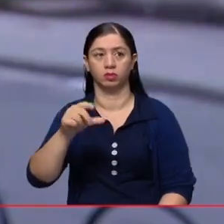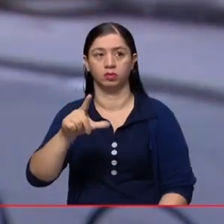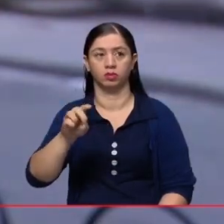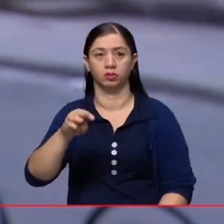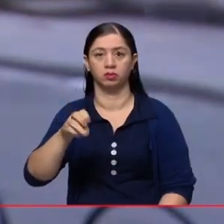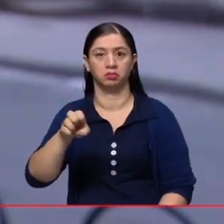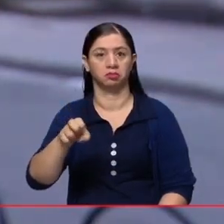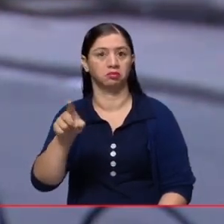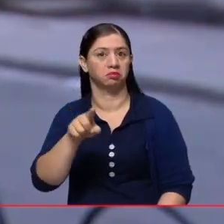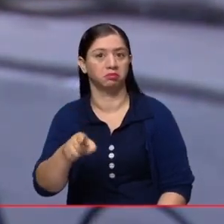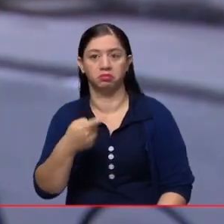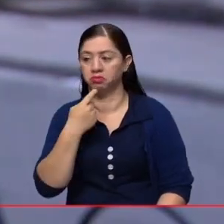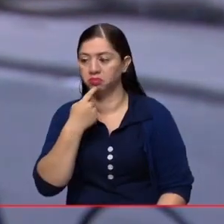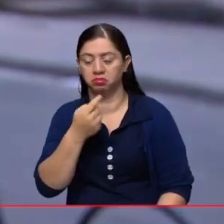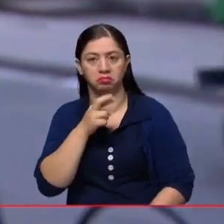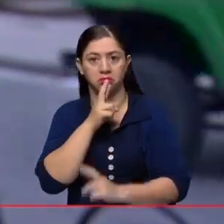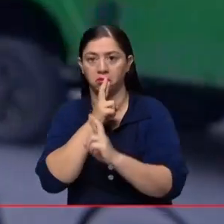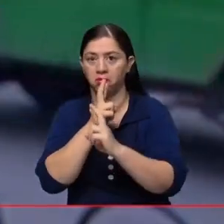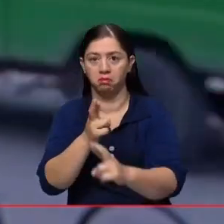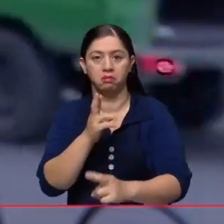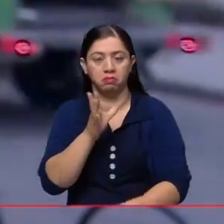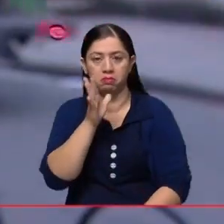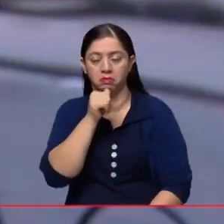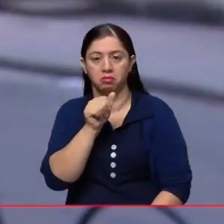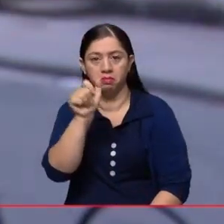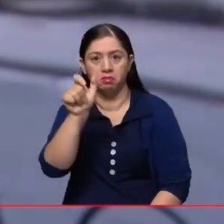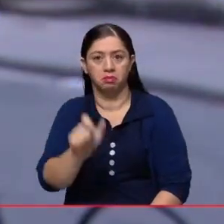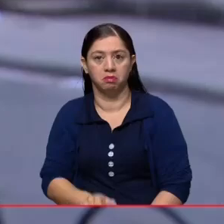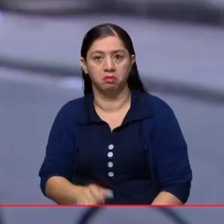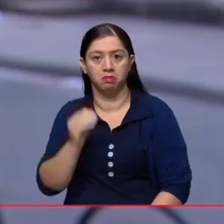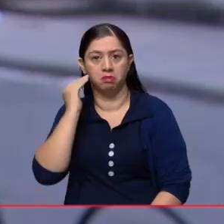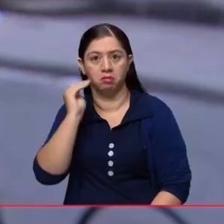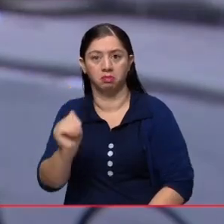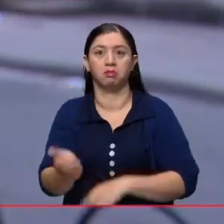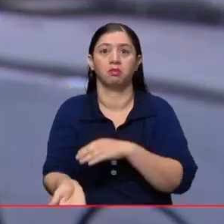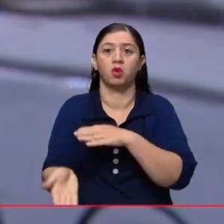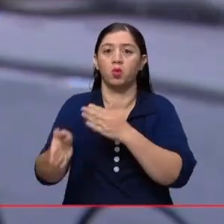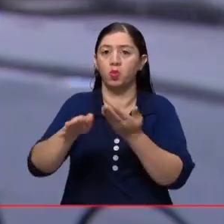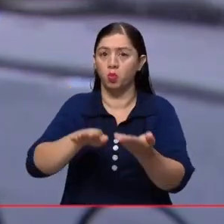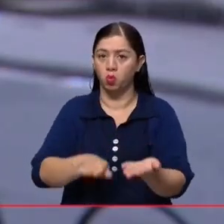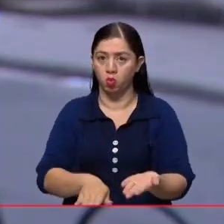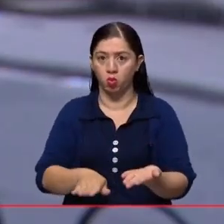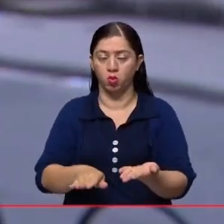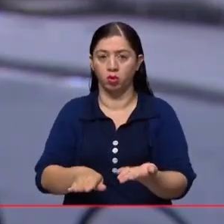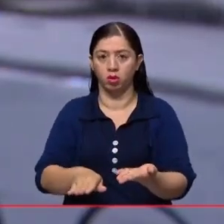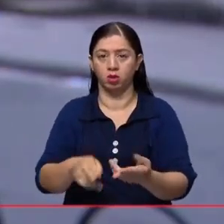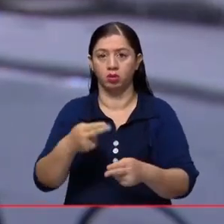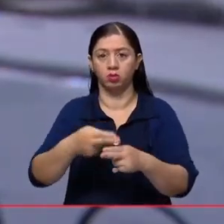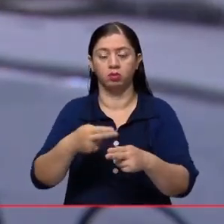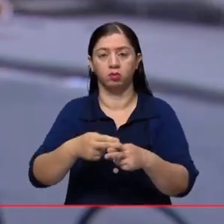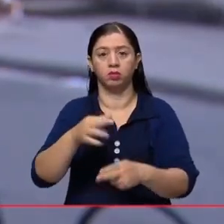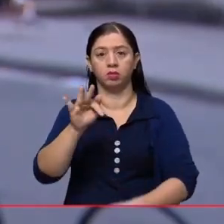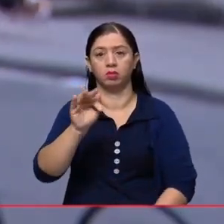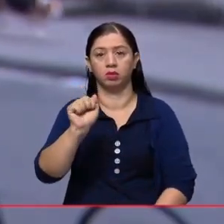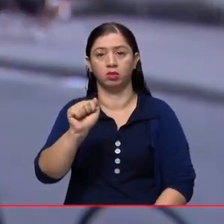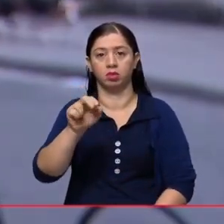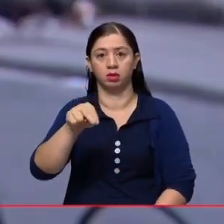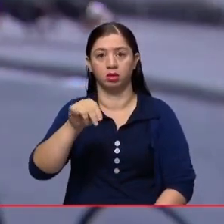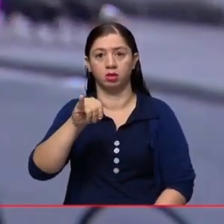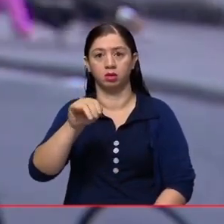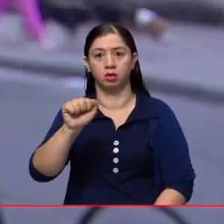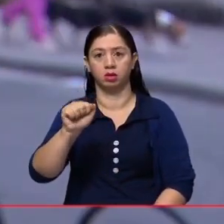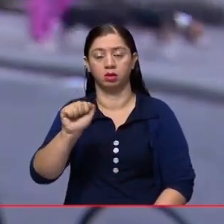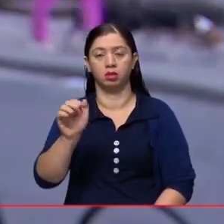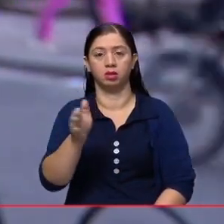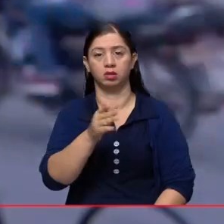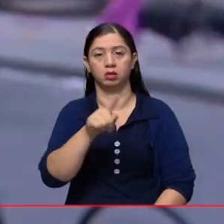pudo suceder con esta paciente hoy, Oxisa, difunta, doña Tania, sevillano Tenorio,